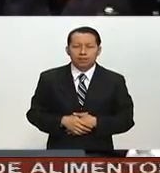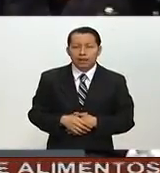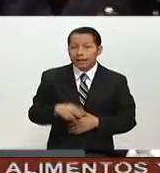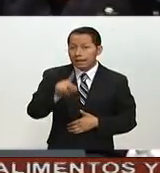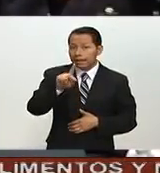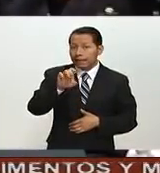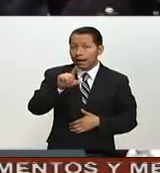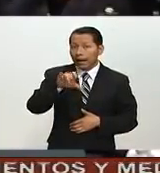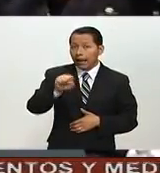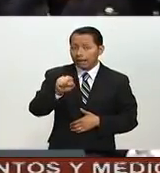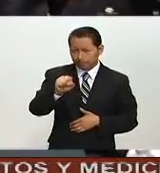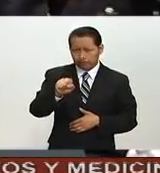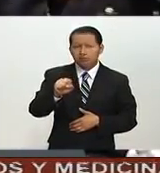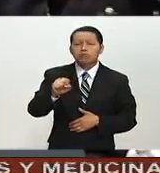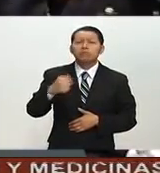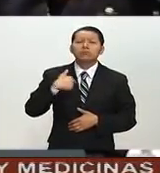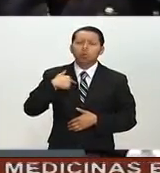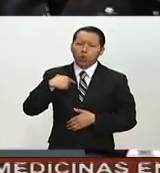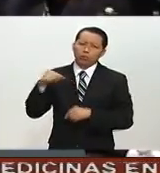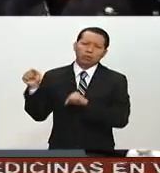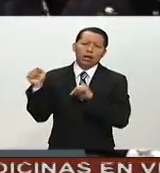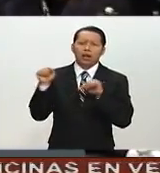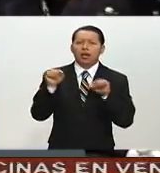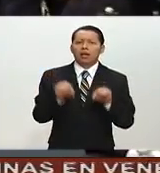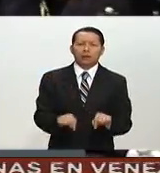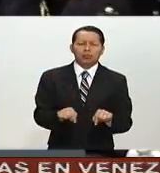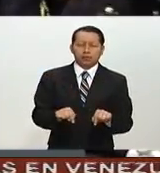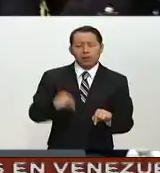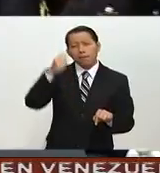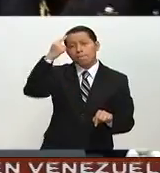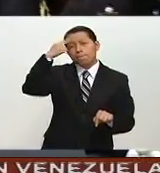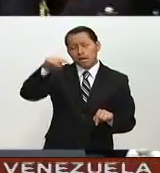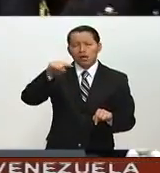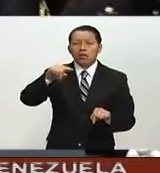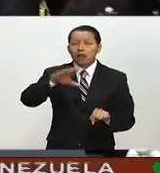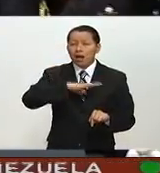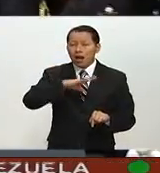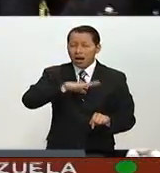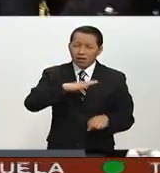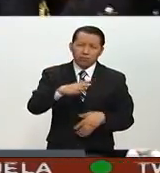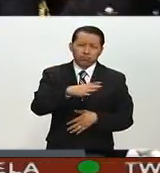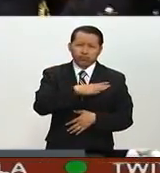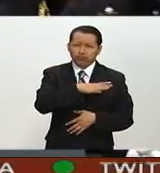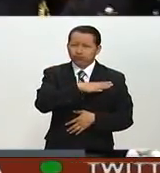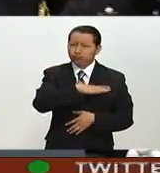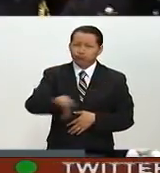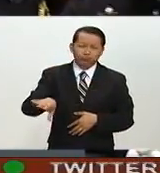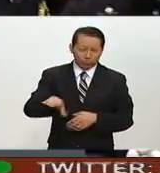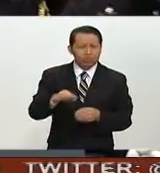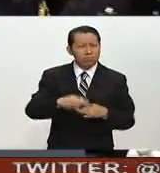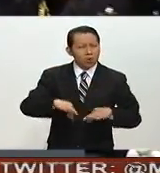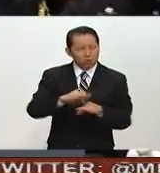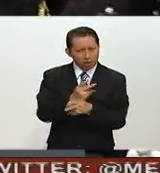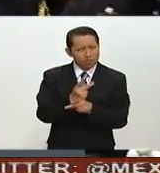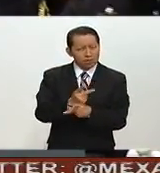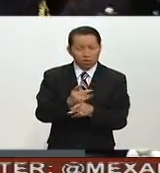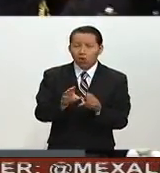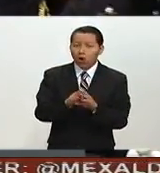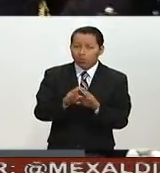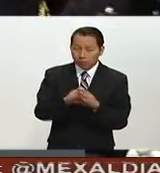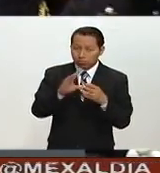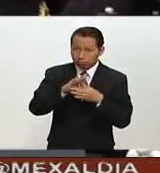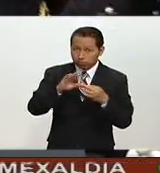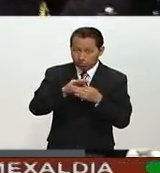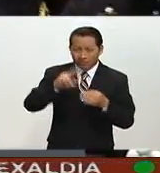Dallas, estoy aquí para decirles que debemos rechazar la desesperación. Estoy aquí para insistir que no estamos